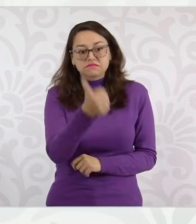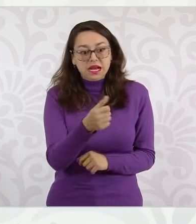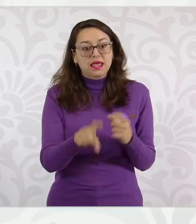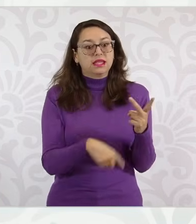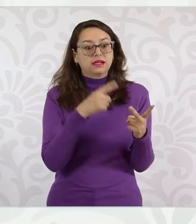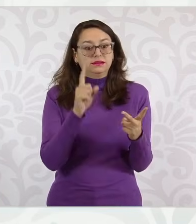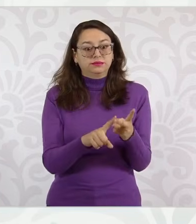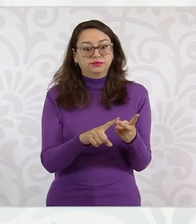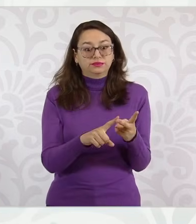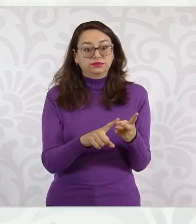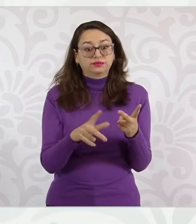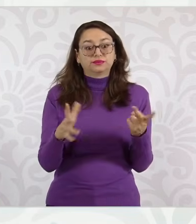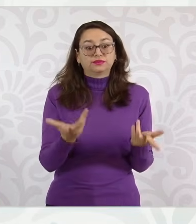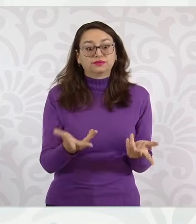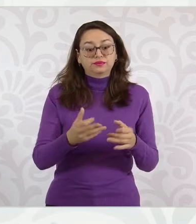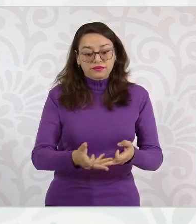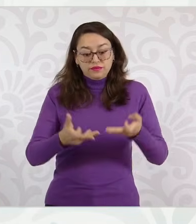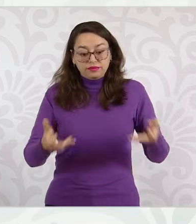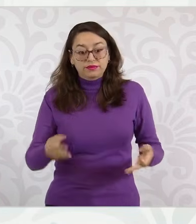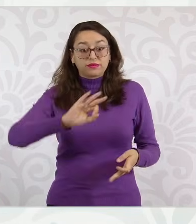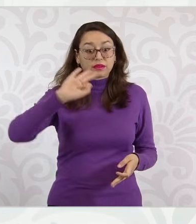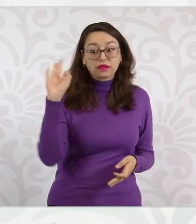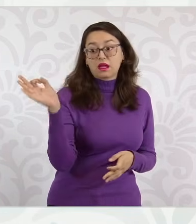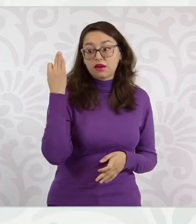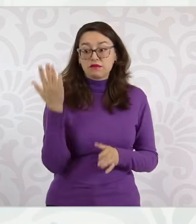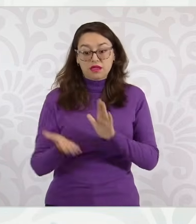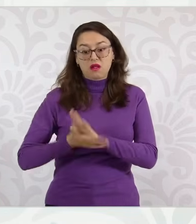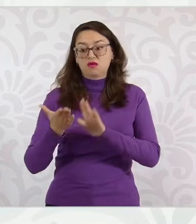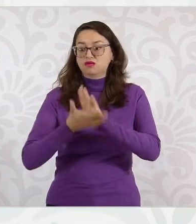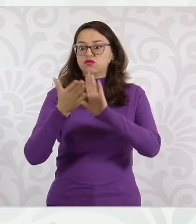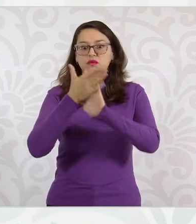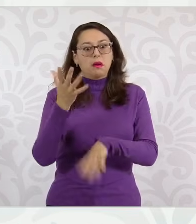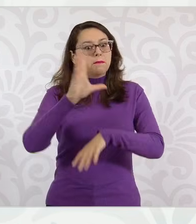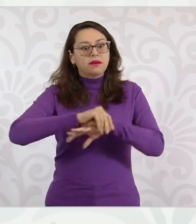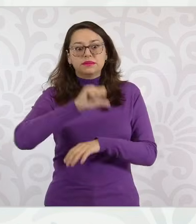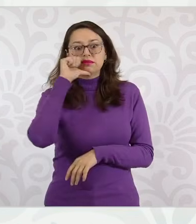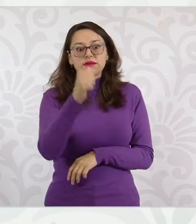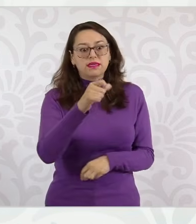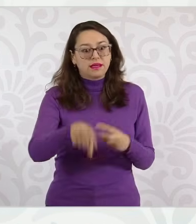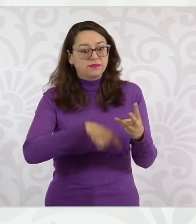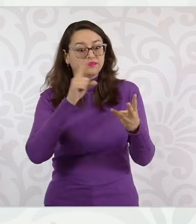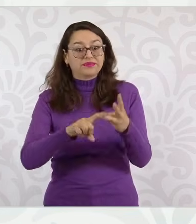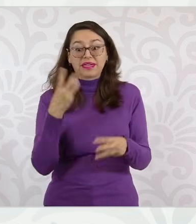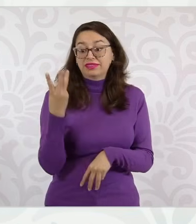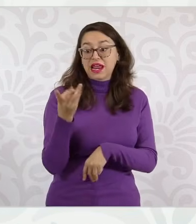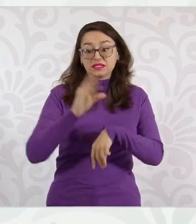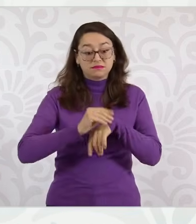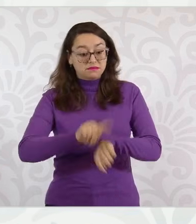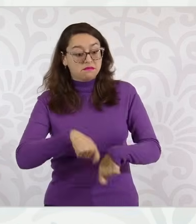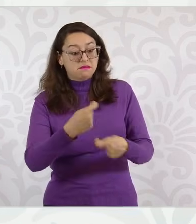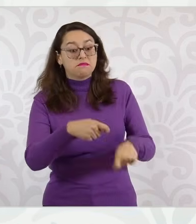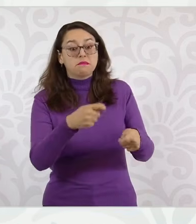construcciones que se realizaron en zona federal para descargas sin permisos, tenía 3 títulos de concesión y únicamente estaba